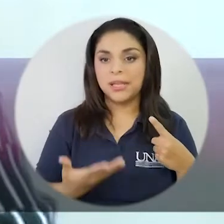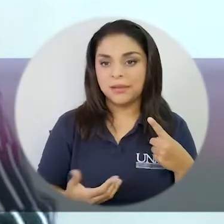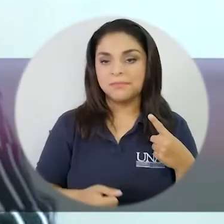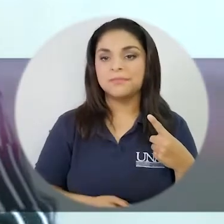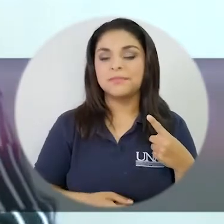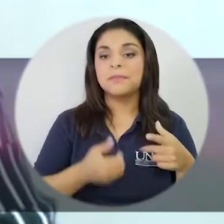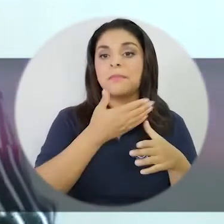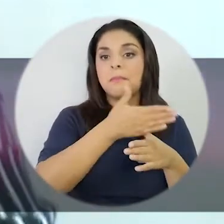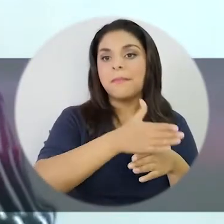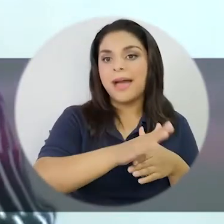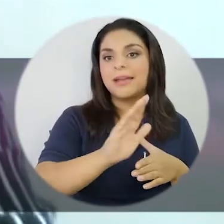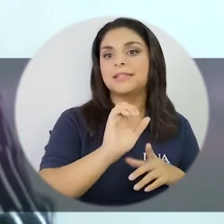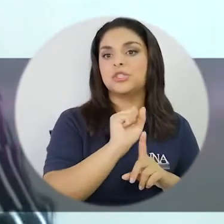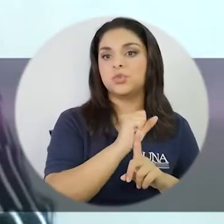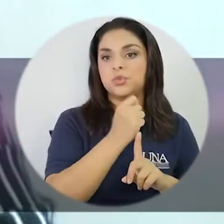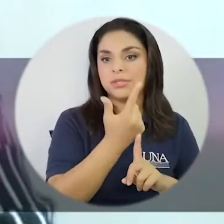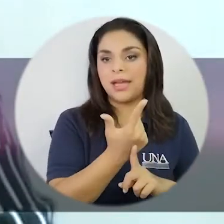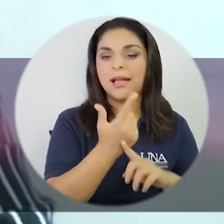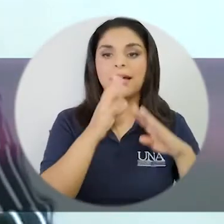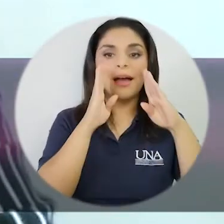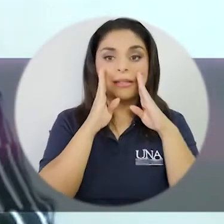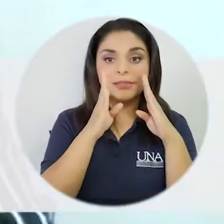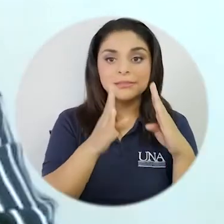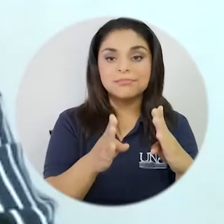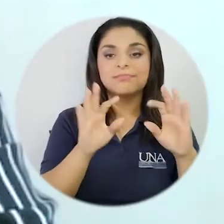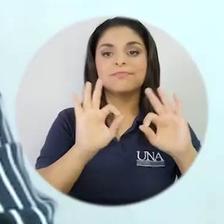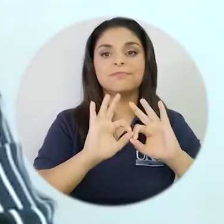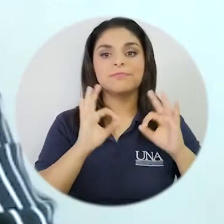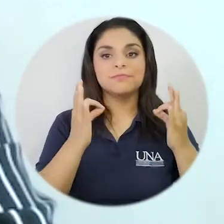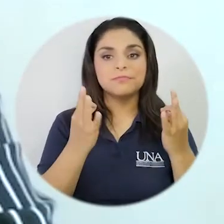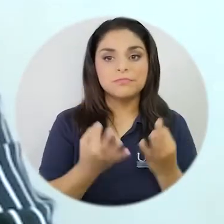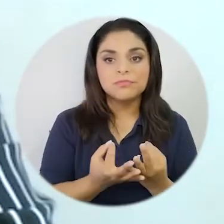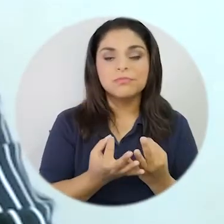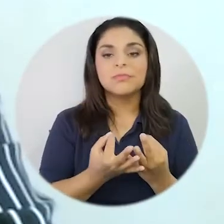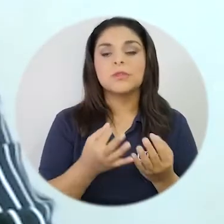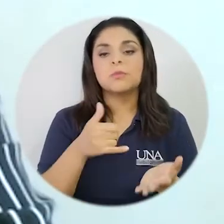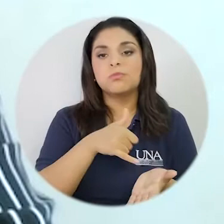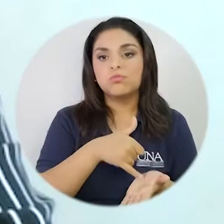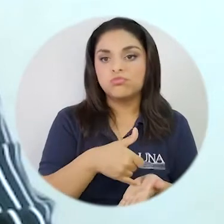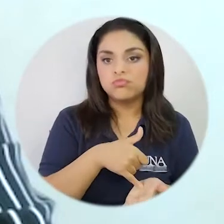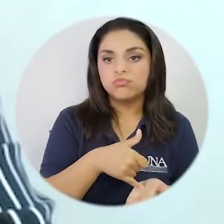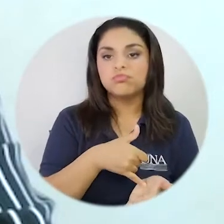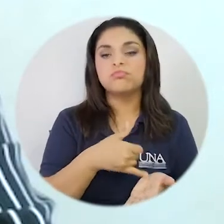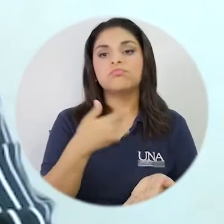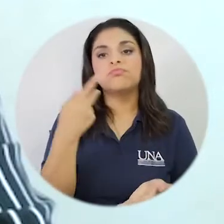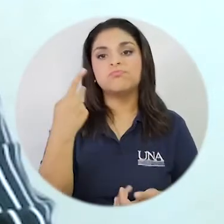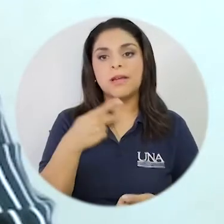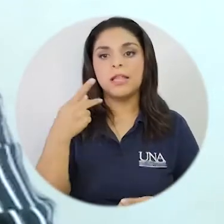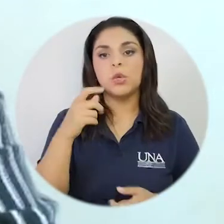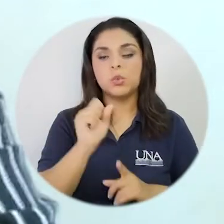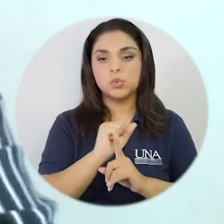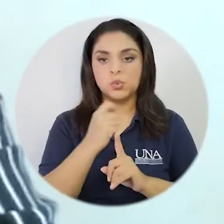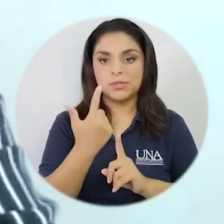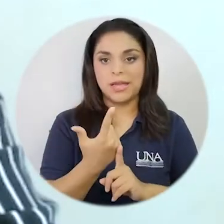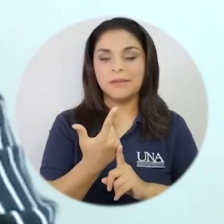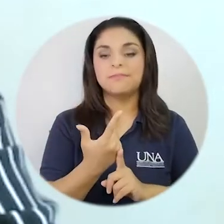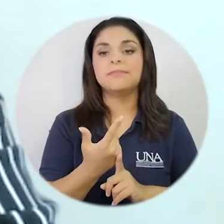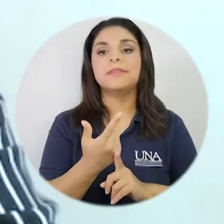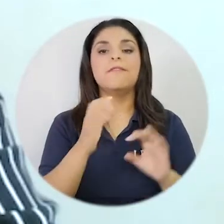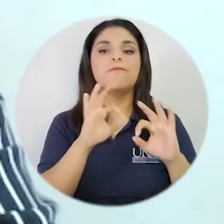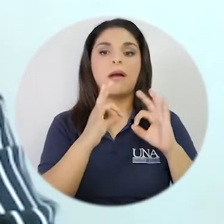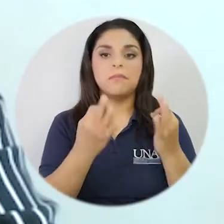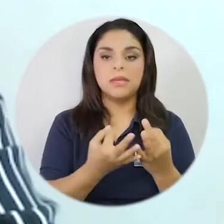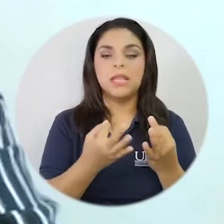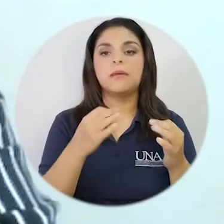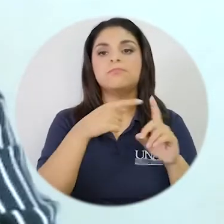parte social de atender a familias que son vulnerables y están en riesgo social, y a familias de clase